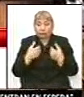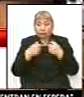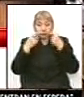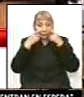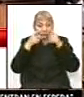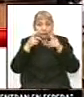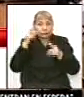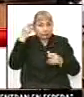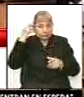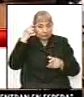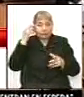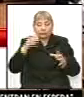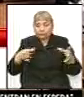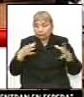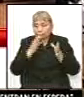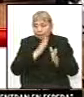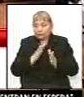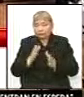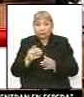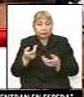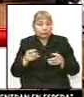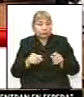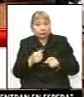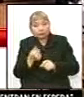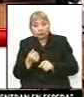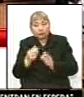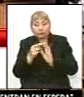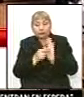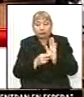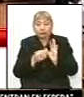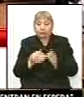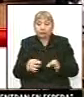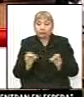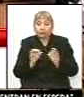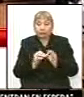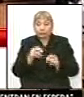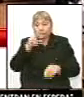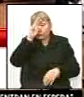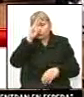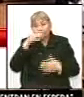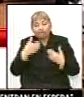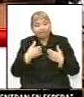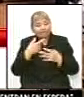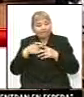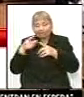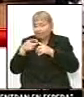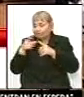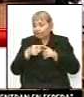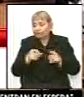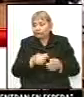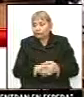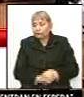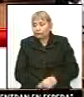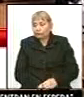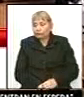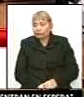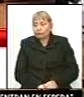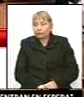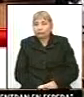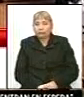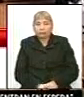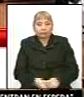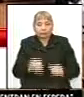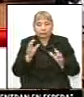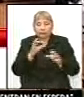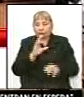política partidaria, sí se ponen al orden. Pero cuando se trata de un proyecto tan importante en el país que podemos tener muchas discrepancias, congresista, presidente, simplemente Foronda, se dejan